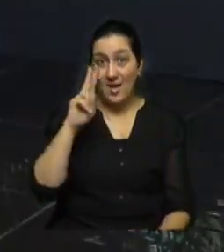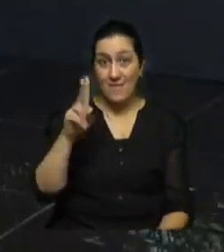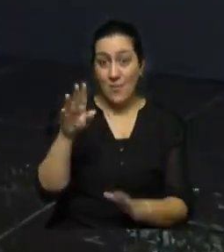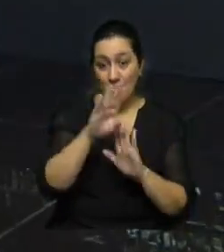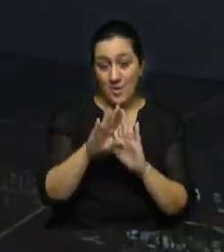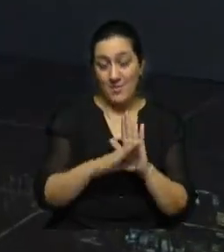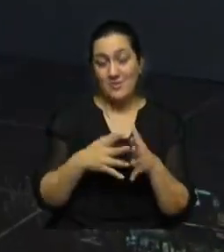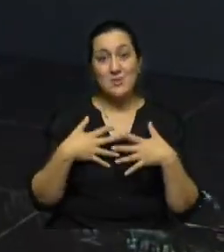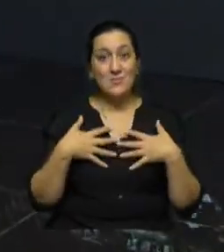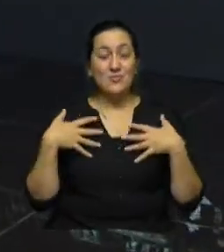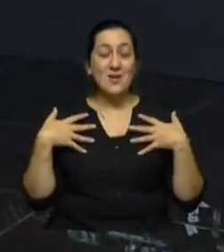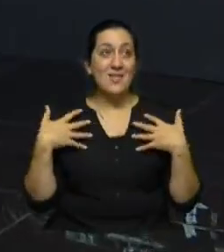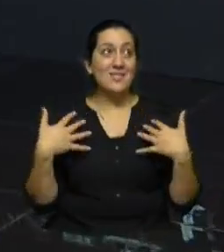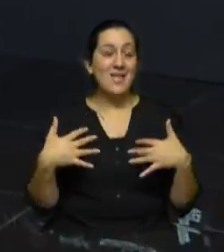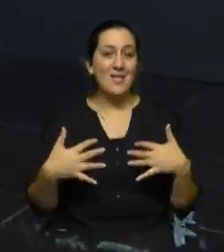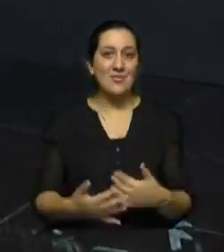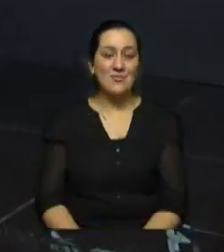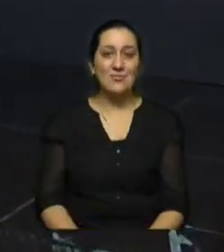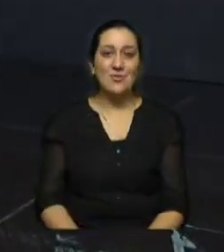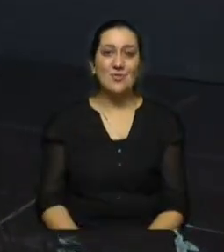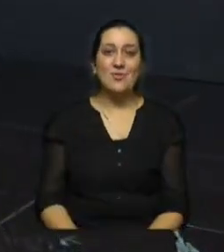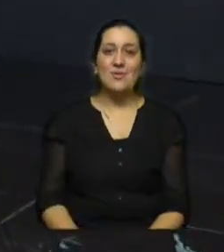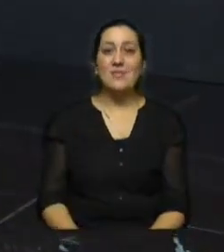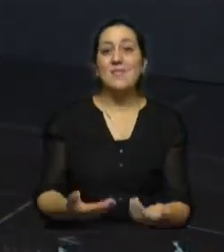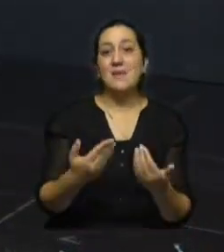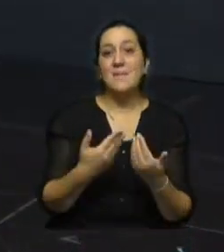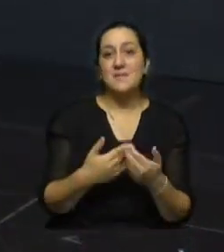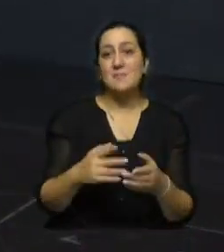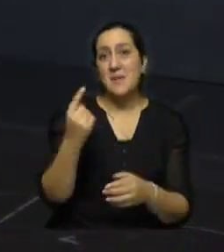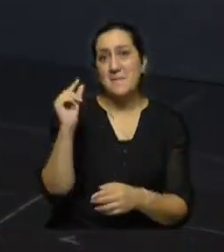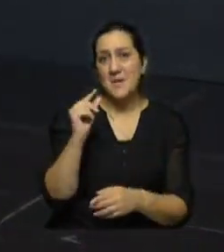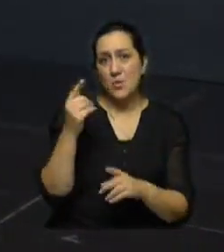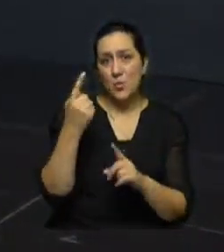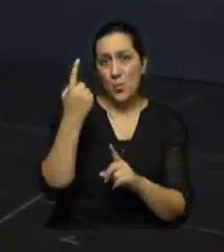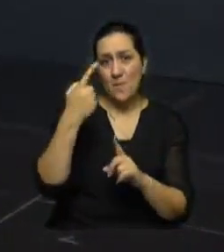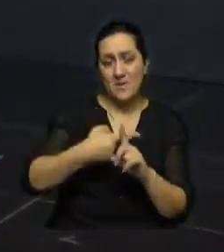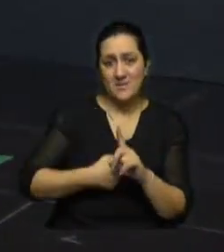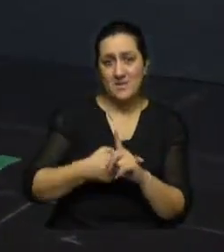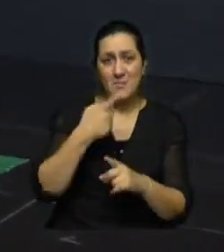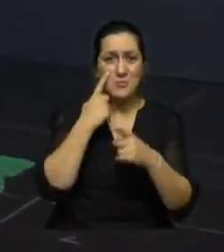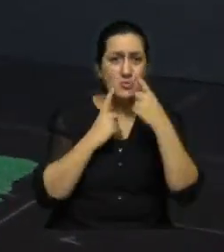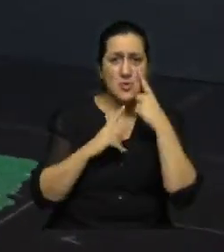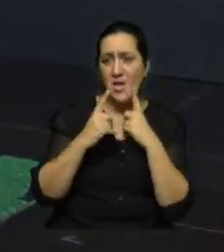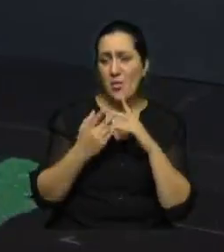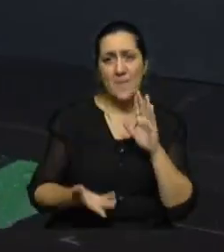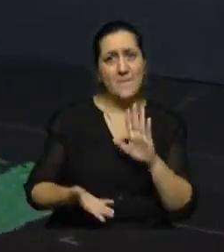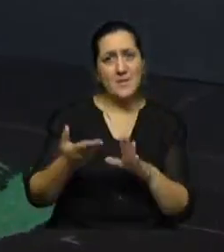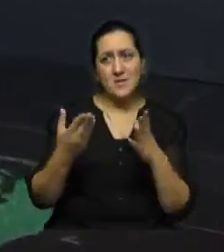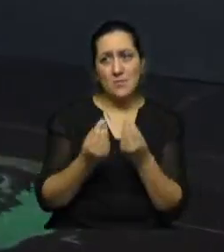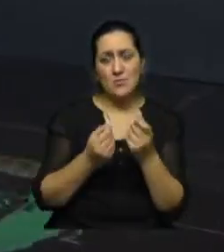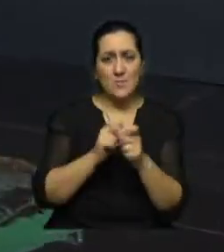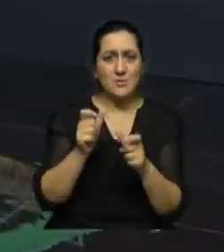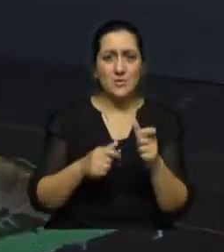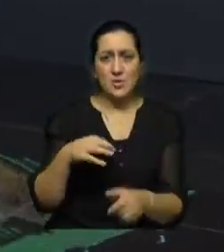nos emocionáramos tanto conductores como invitados. Desde que hemos empezado hace menos de un mes, hemos llorado más que mucha gente en toda su